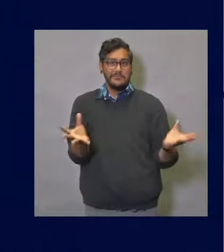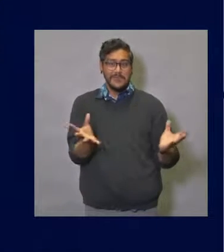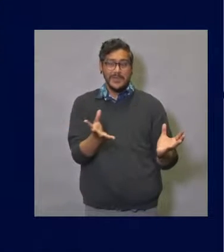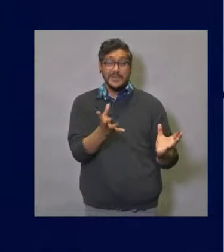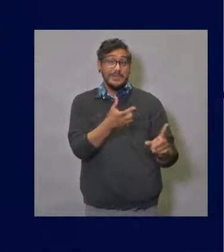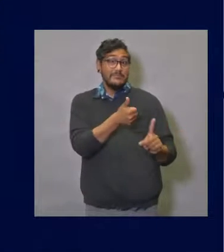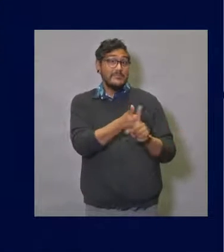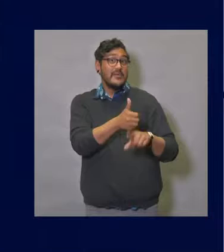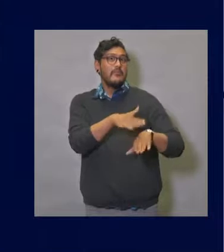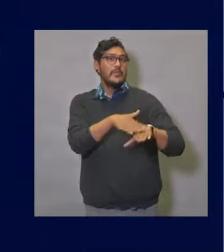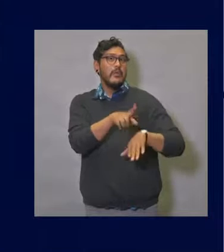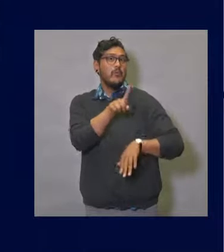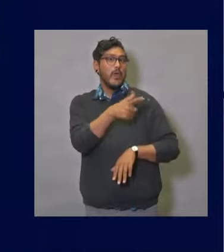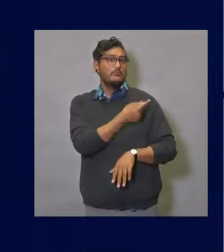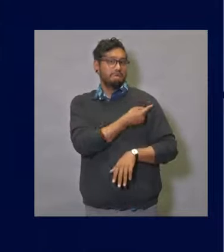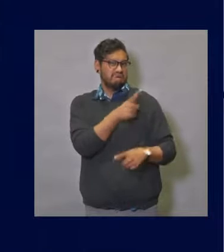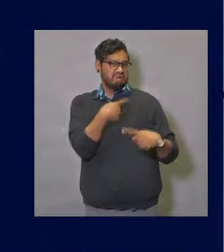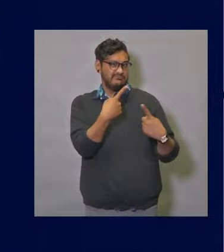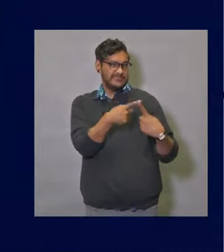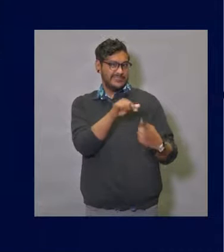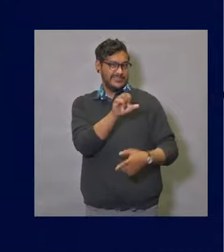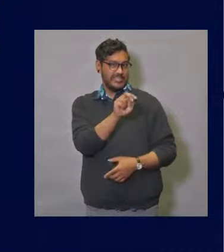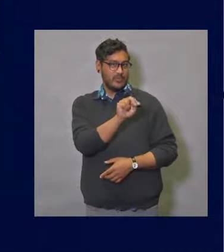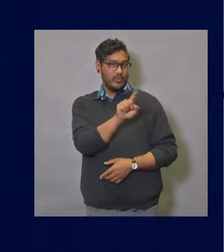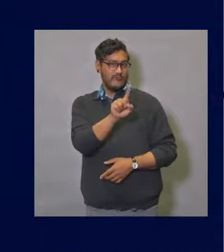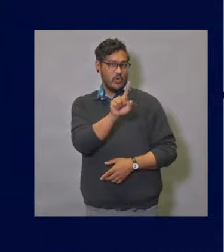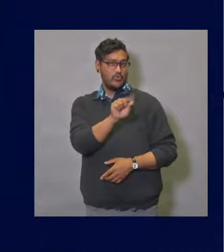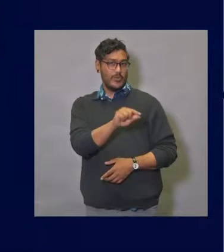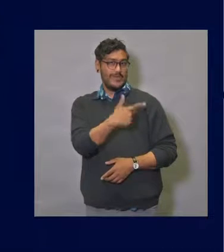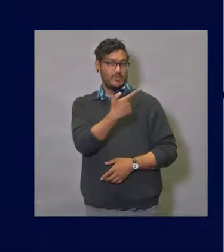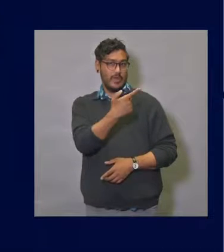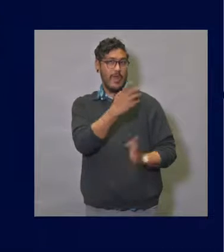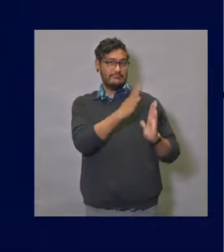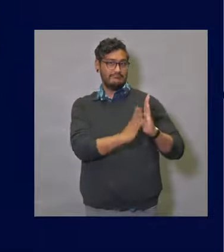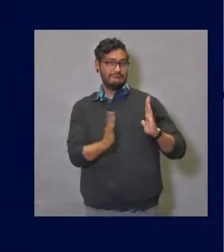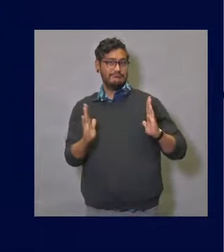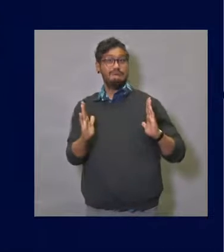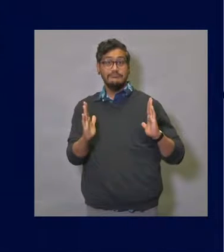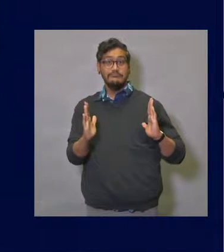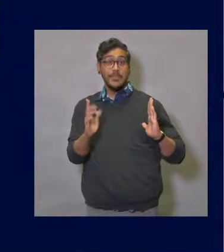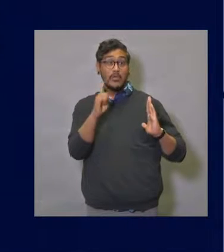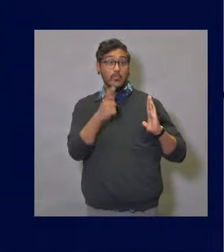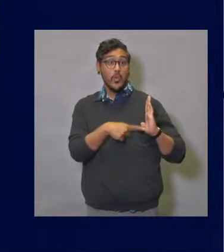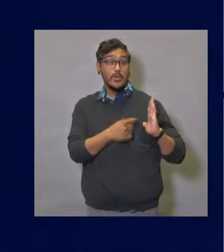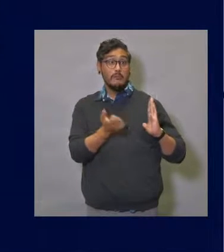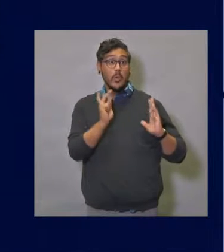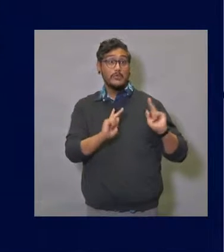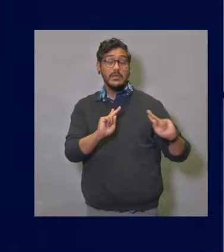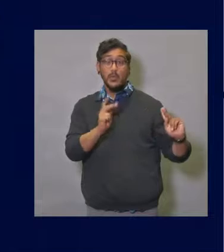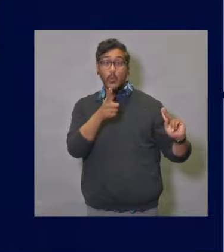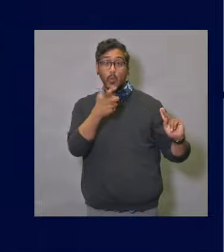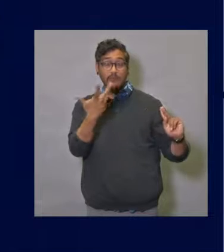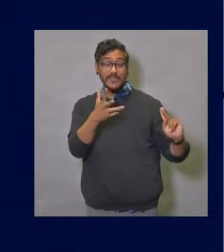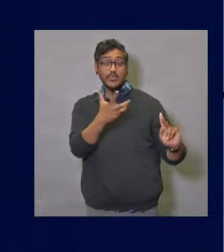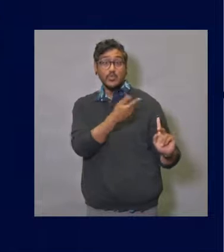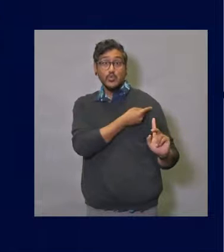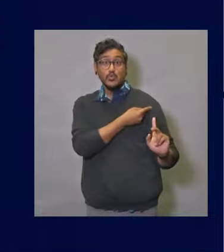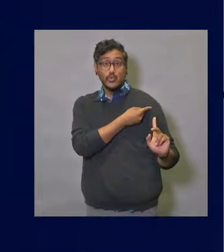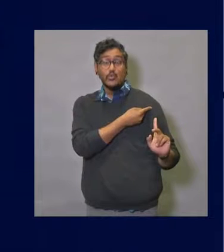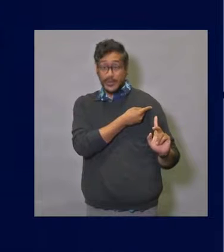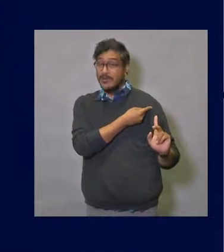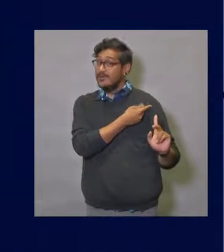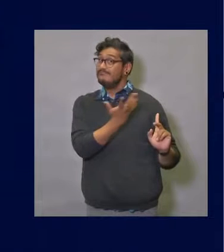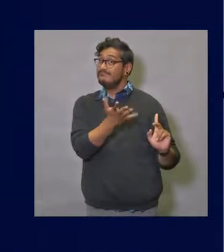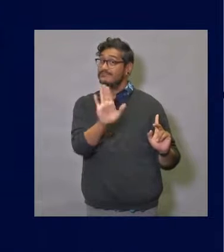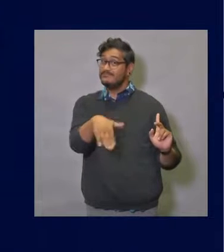de vacuna desde el 1 de enero del 2021. Si bien la mayoría de la población del condado de Los Ángeles aún no es elegible